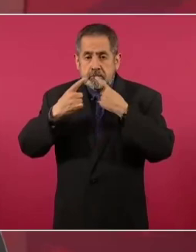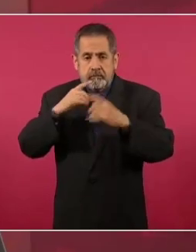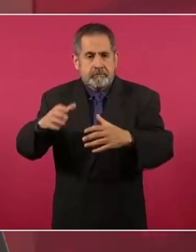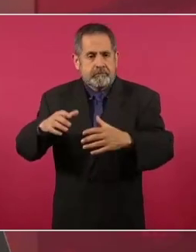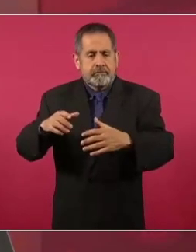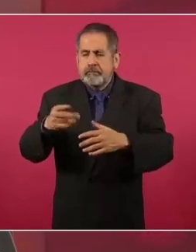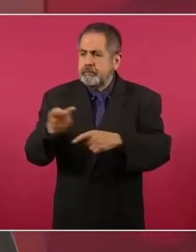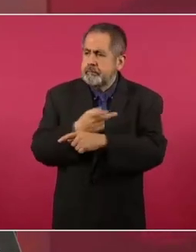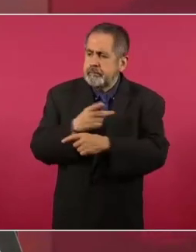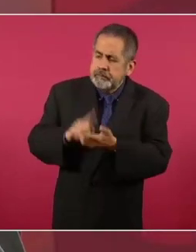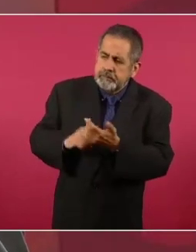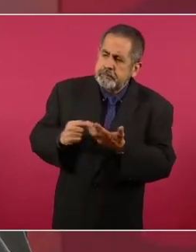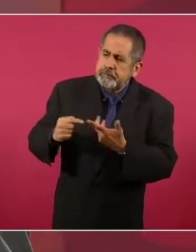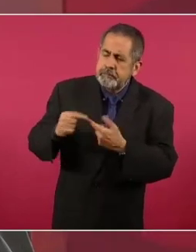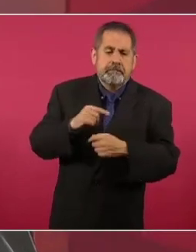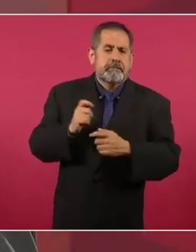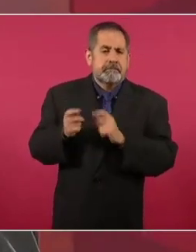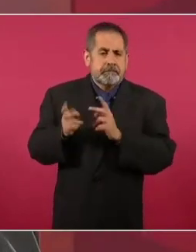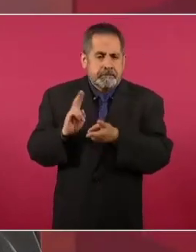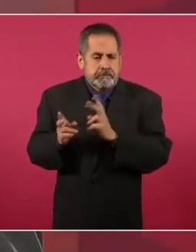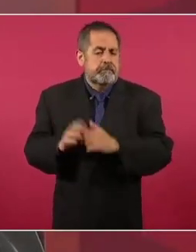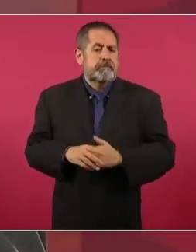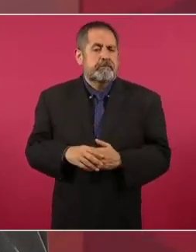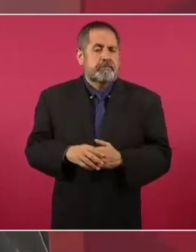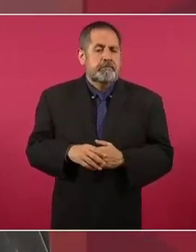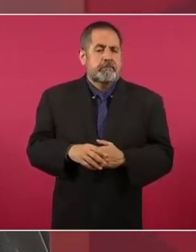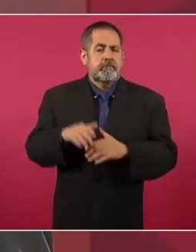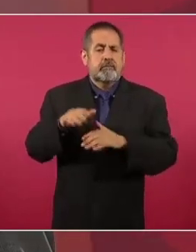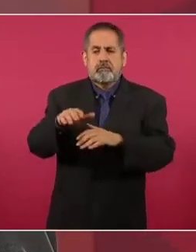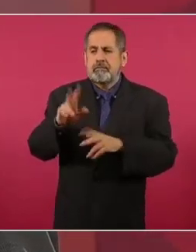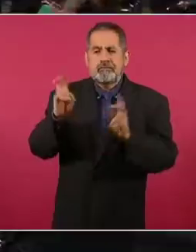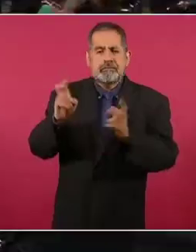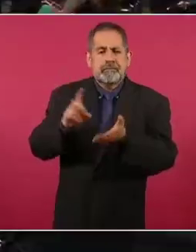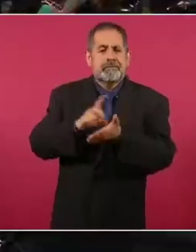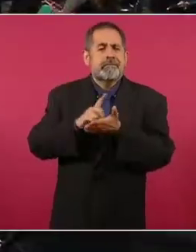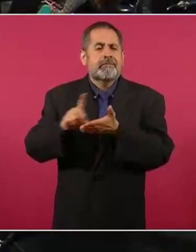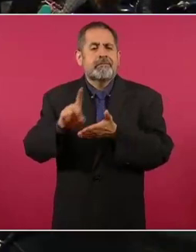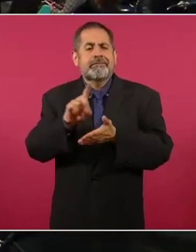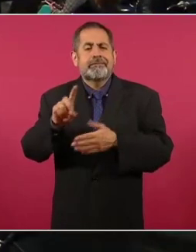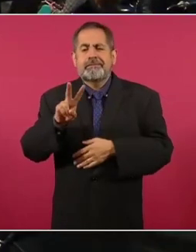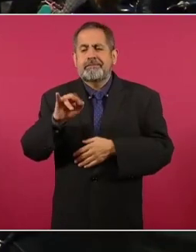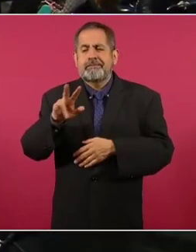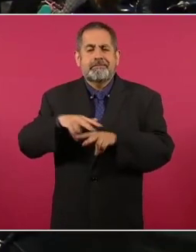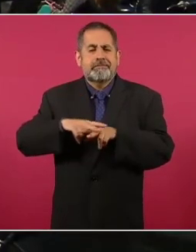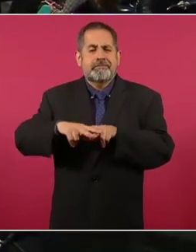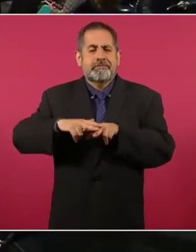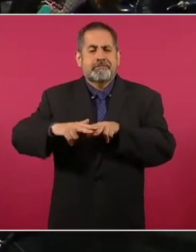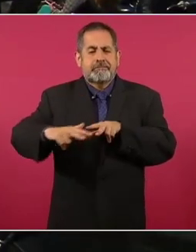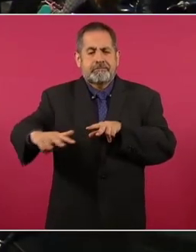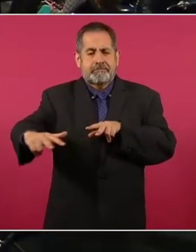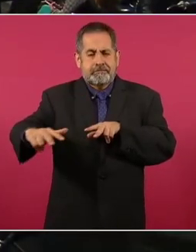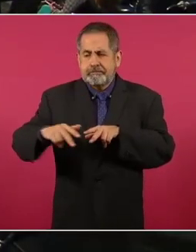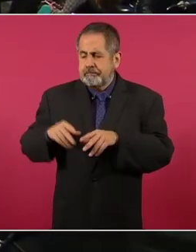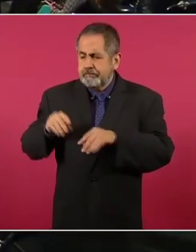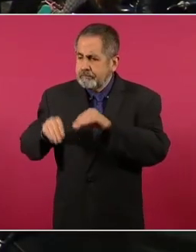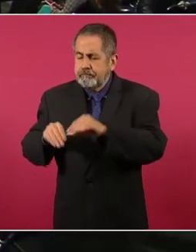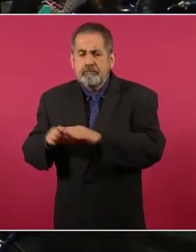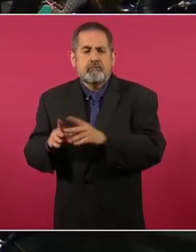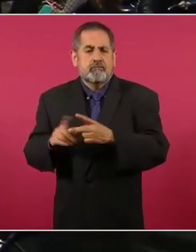la definición de los derechos de vía, los acuerdos,